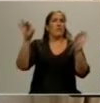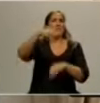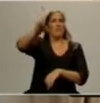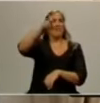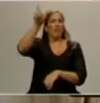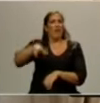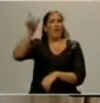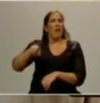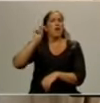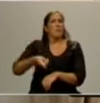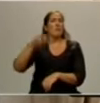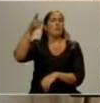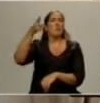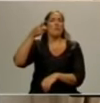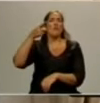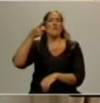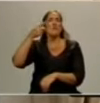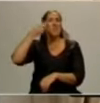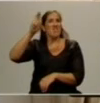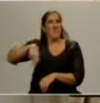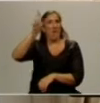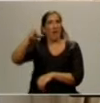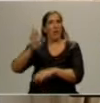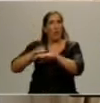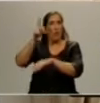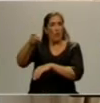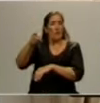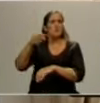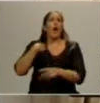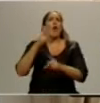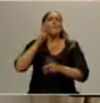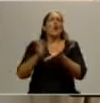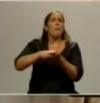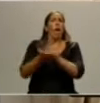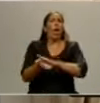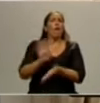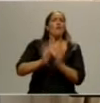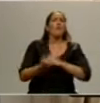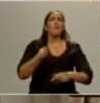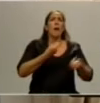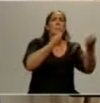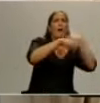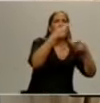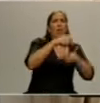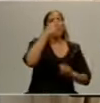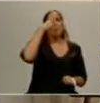a cambio de comercio de granos, a cambio de compra de petróleo y no sé qué otras cosas más. Yo he leído